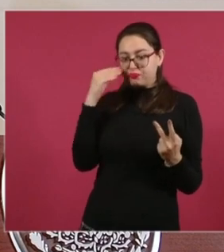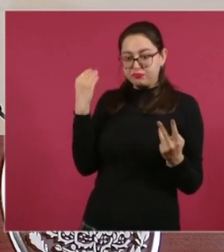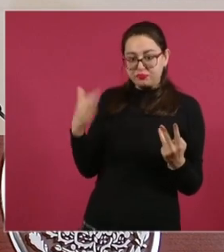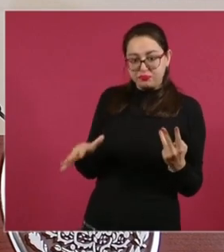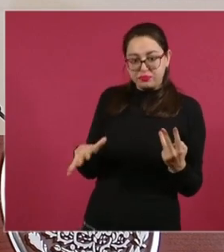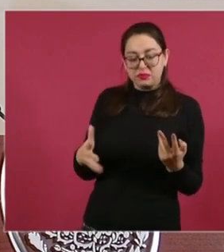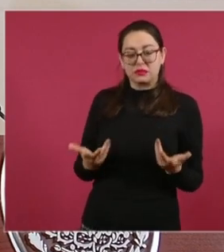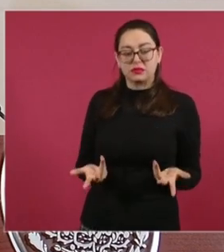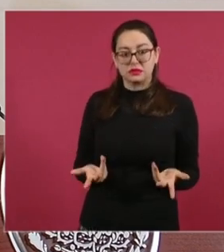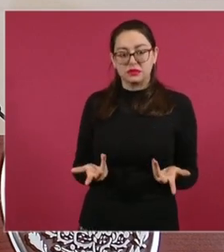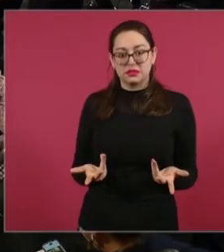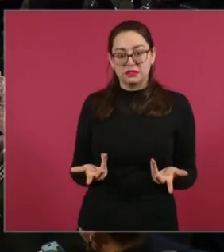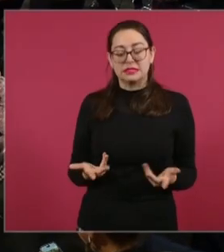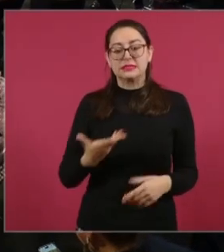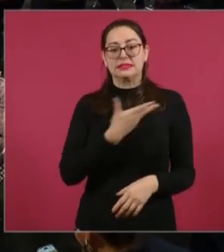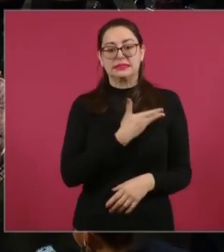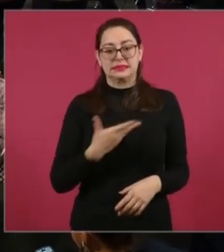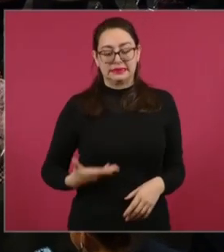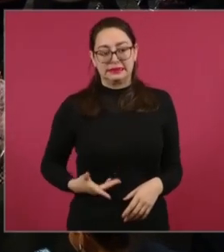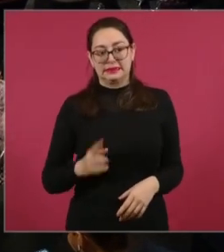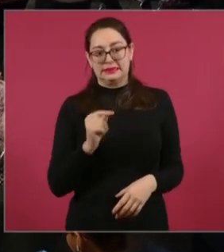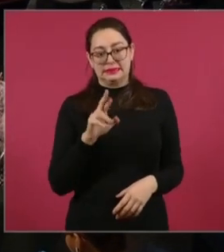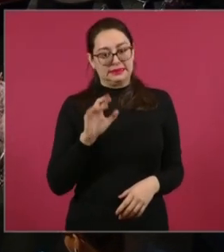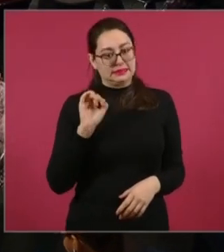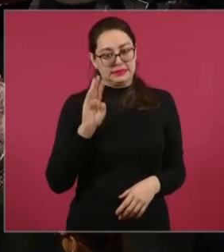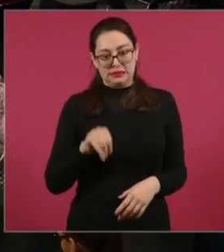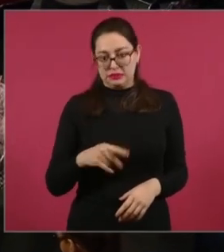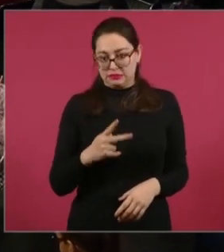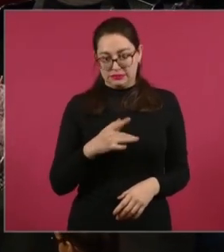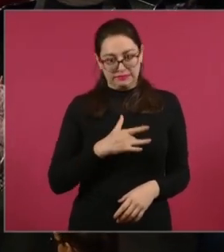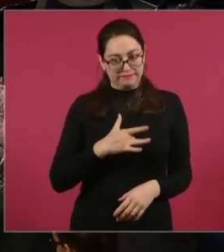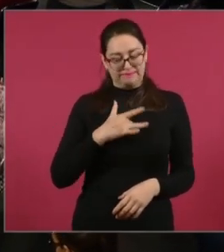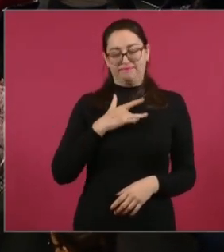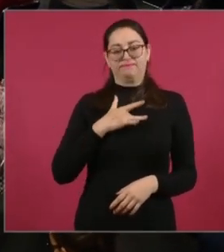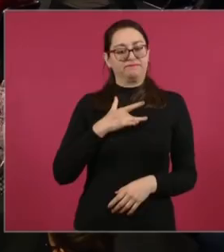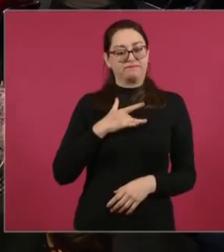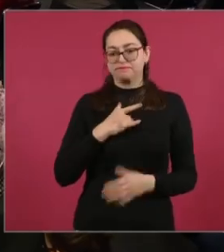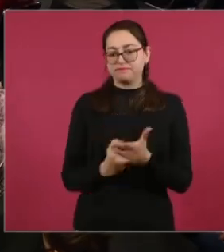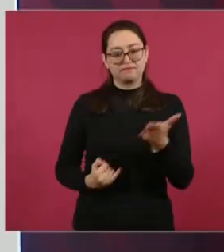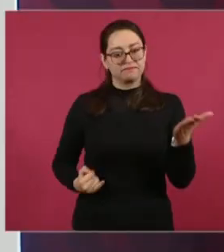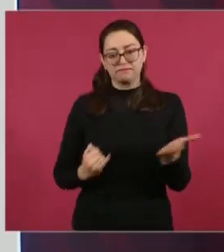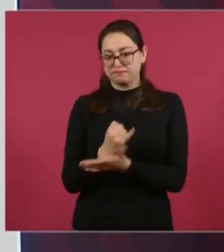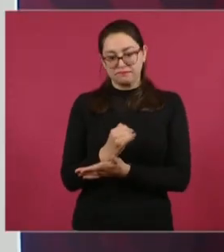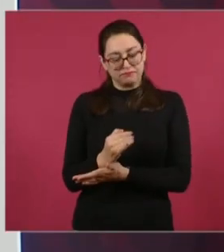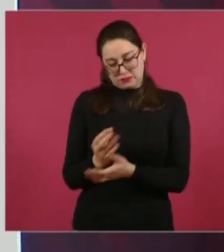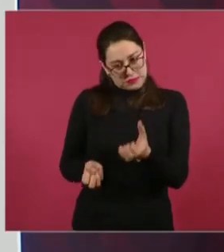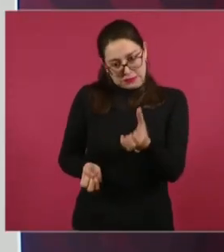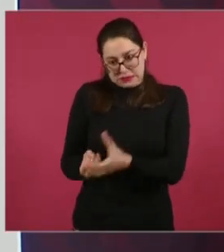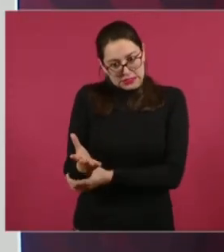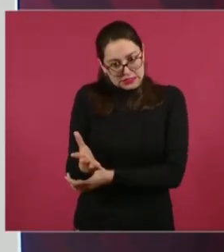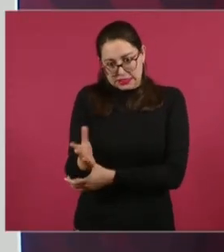él actúa bien y dice no